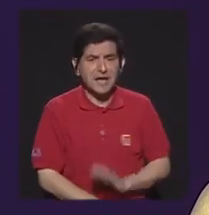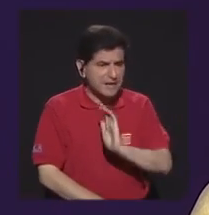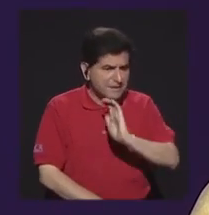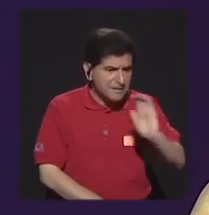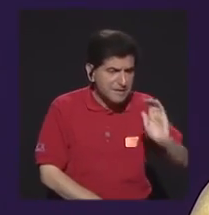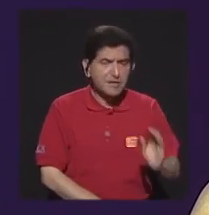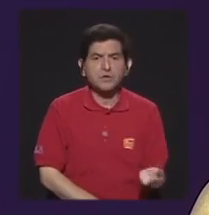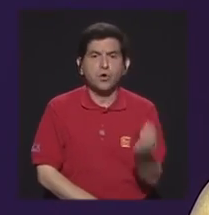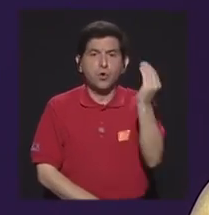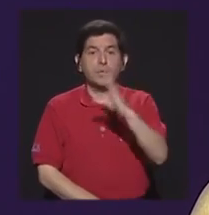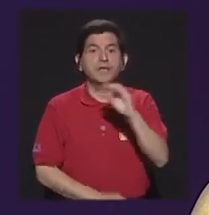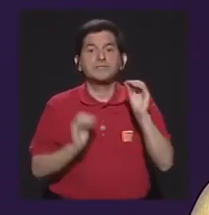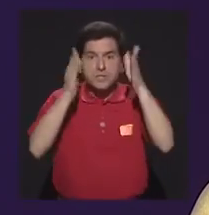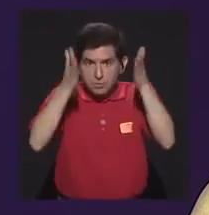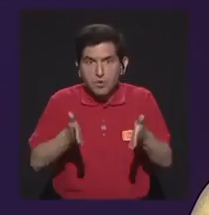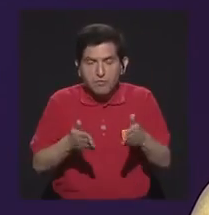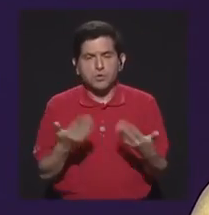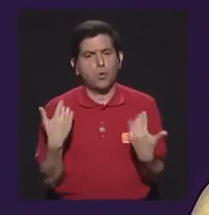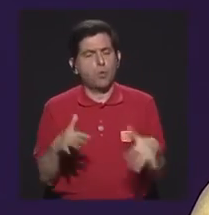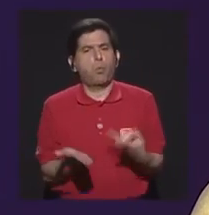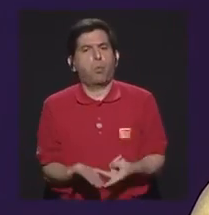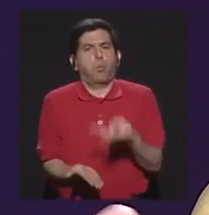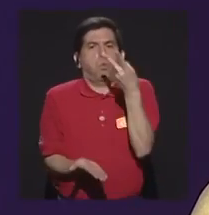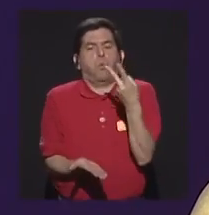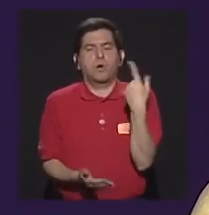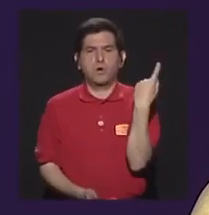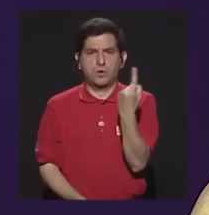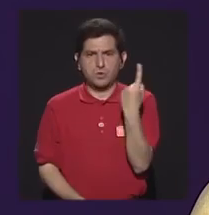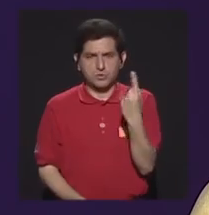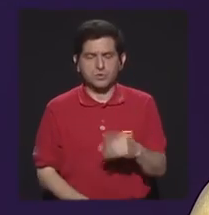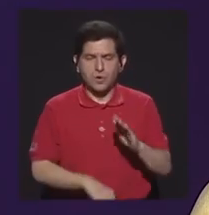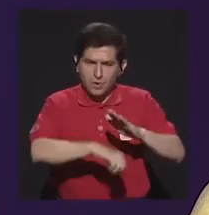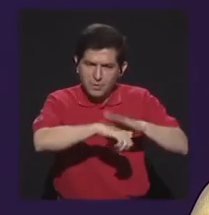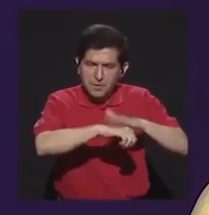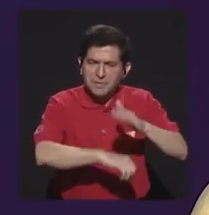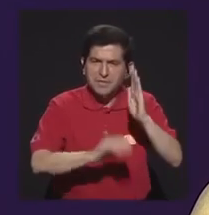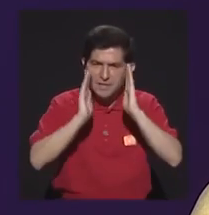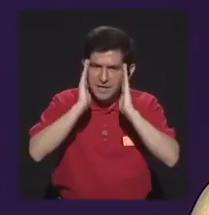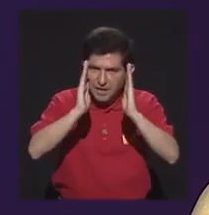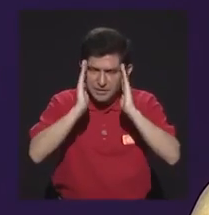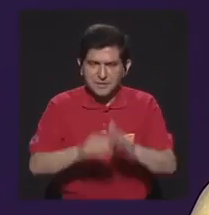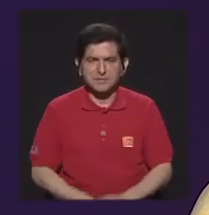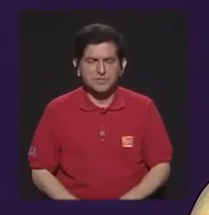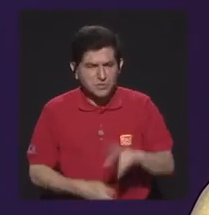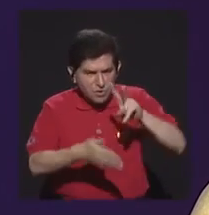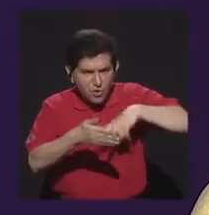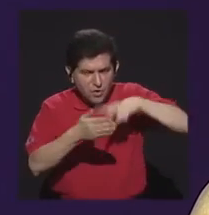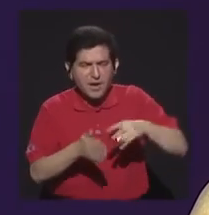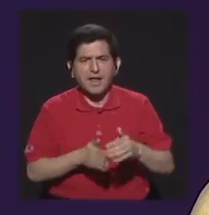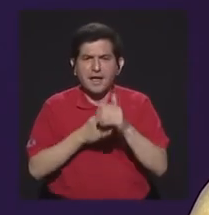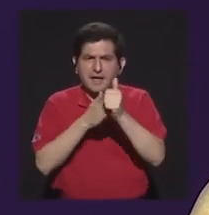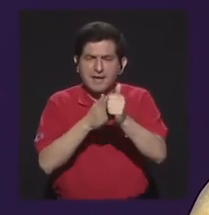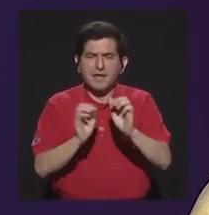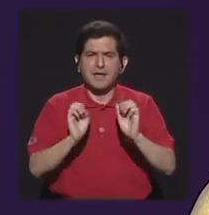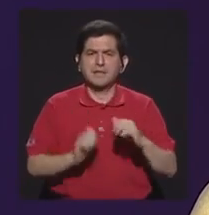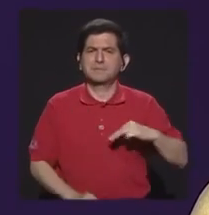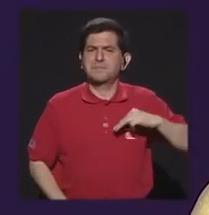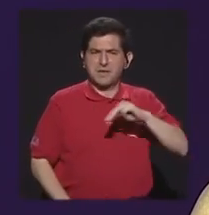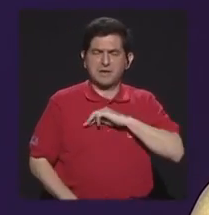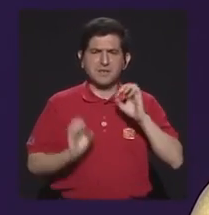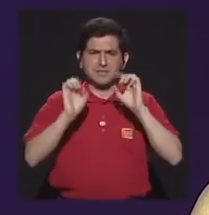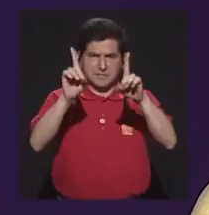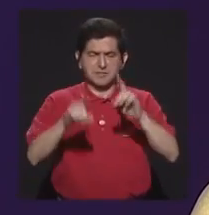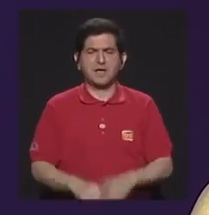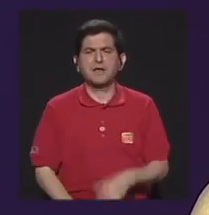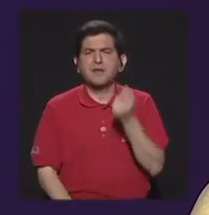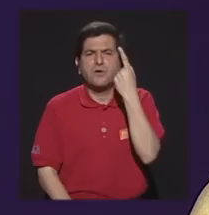y también los docentes, pues es sumamente valioso. Entonces, solamente que se permitan escuchar, que lean las guías del Ministerio de Educación, que lean el trabajo,